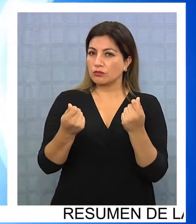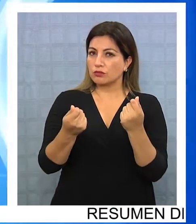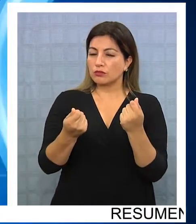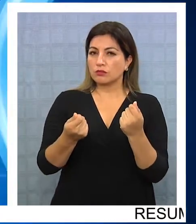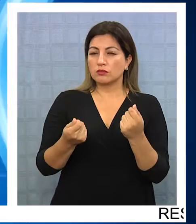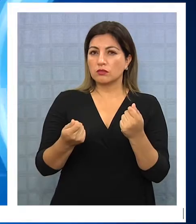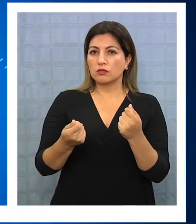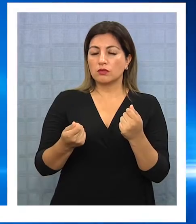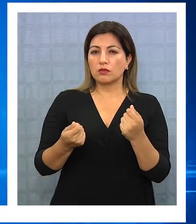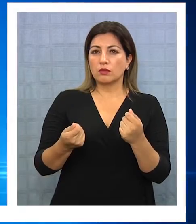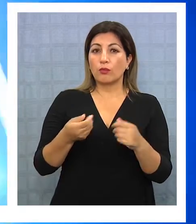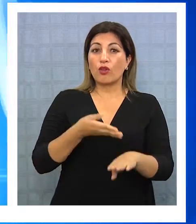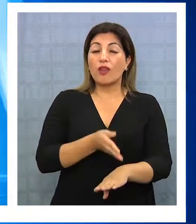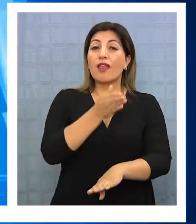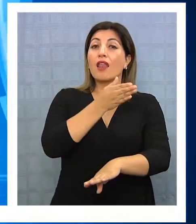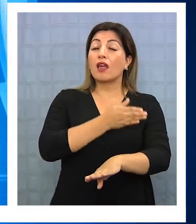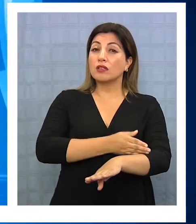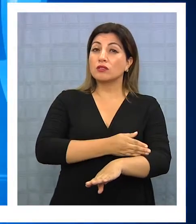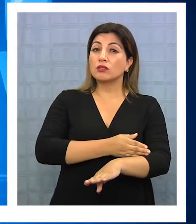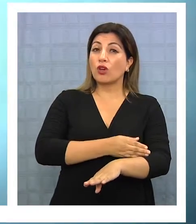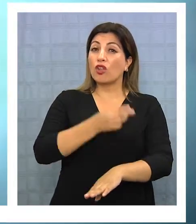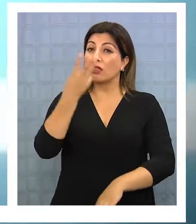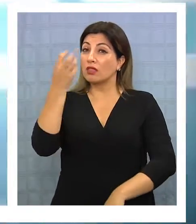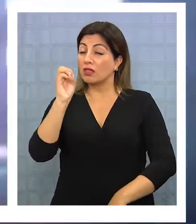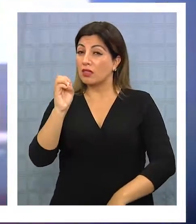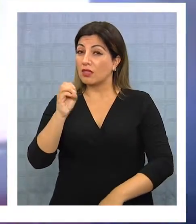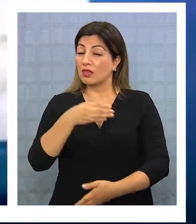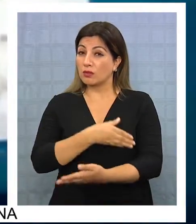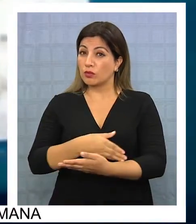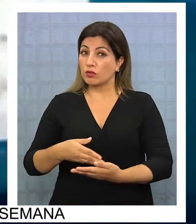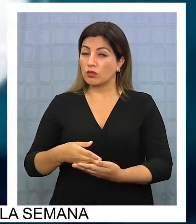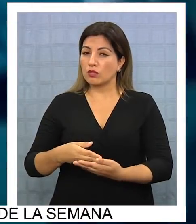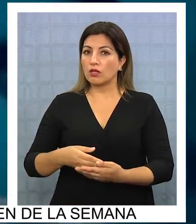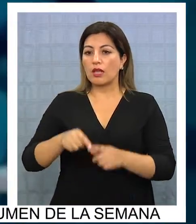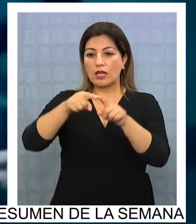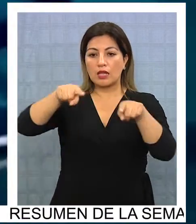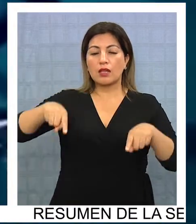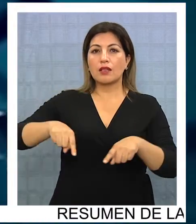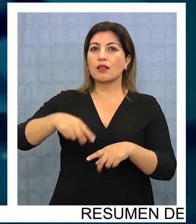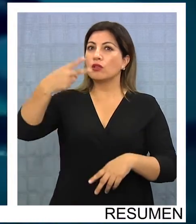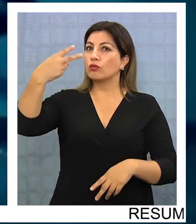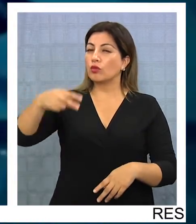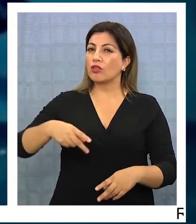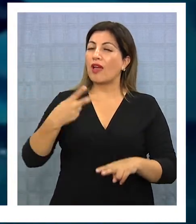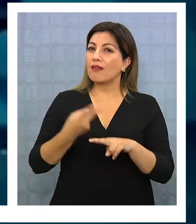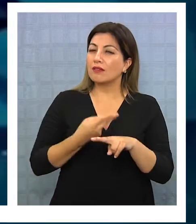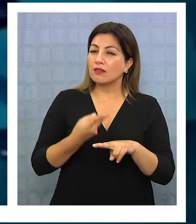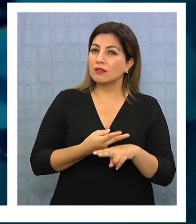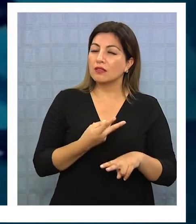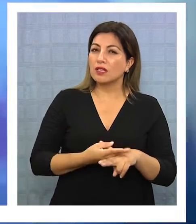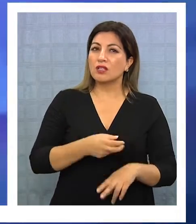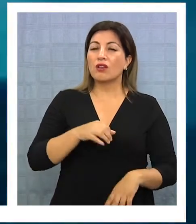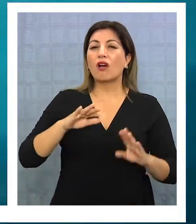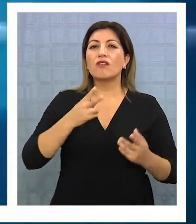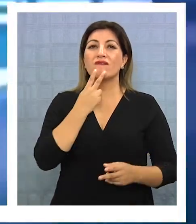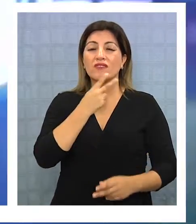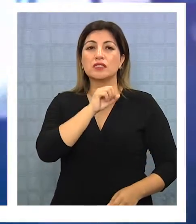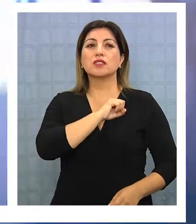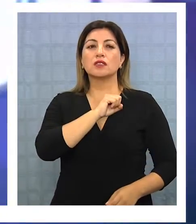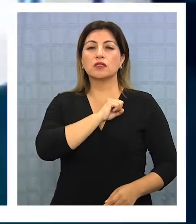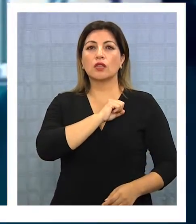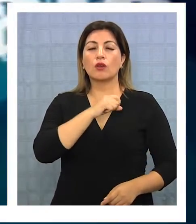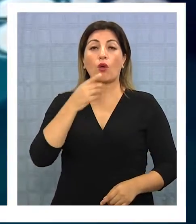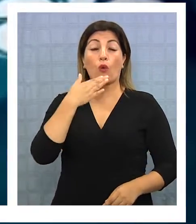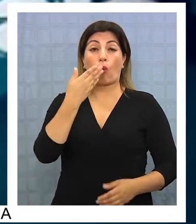con el arrendatario que actualmente tiene a domicilio santiago agrega que al momento de recibir el local